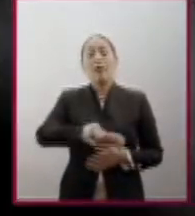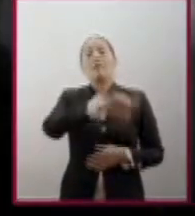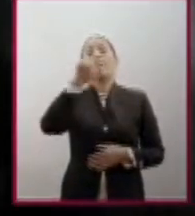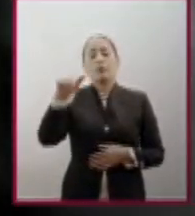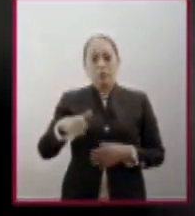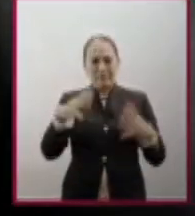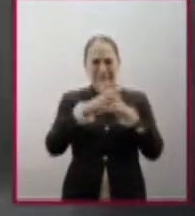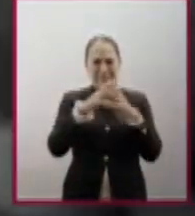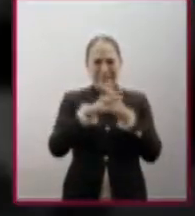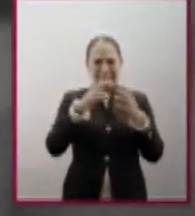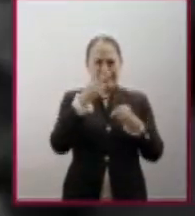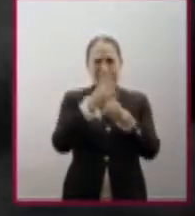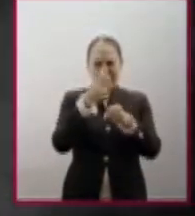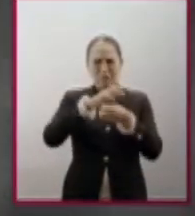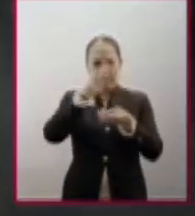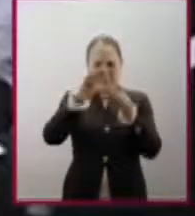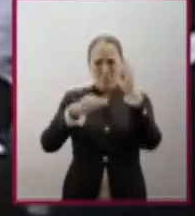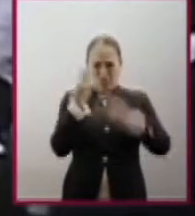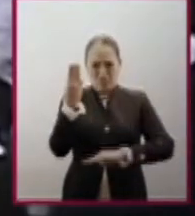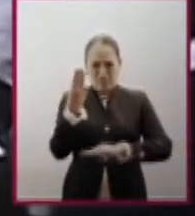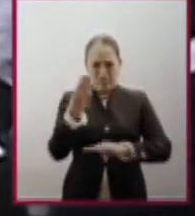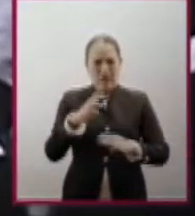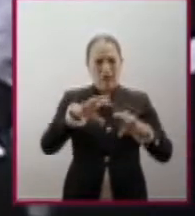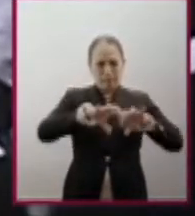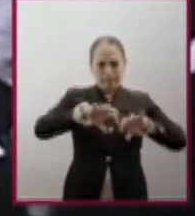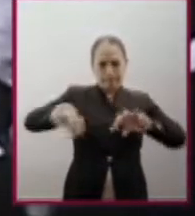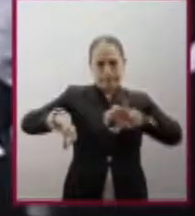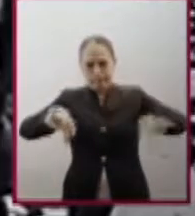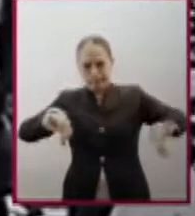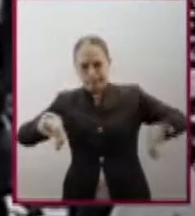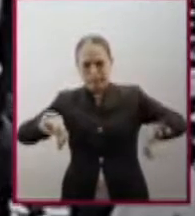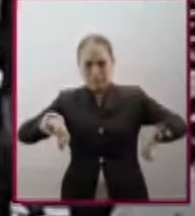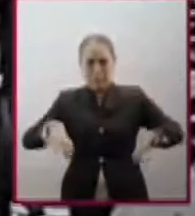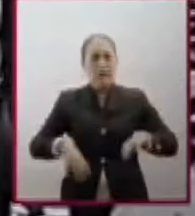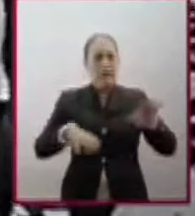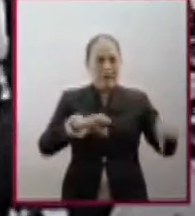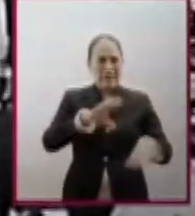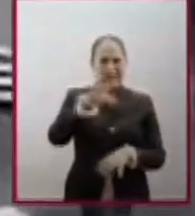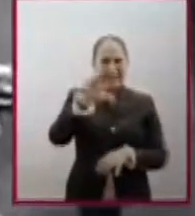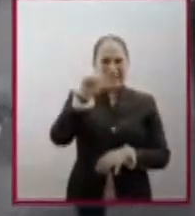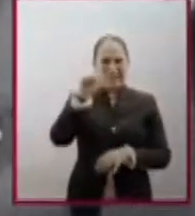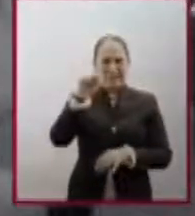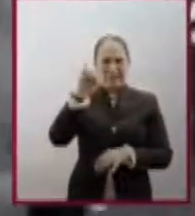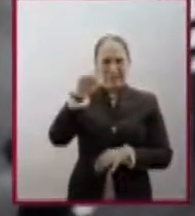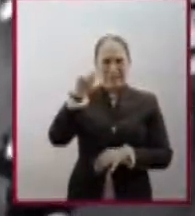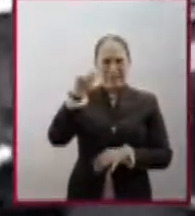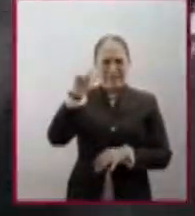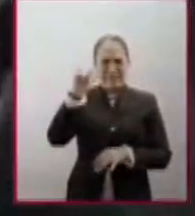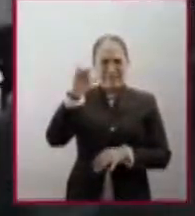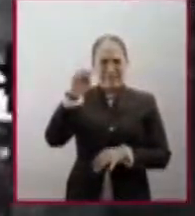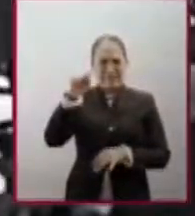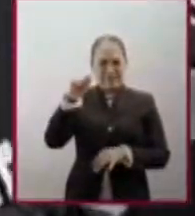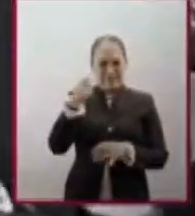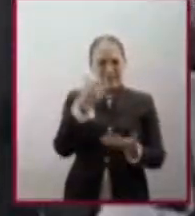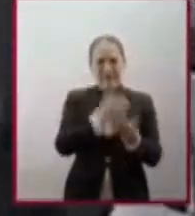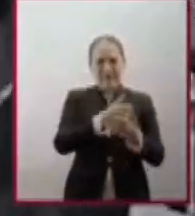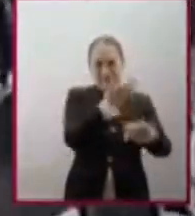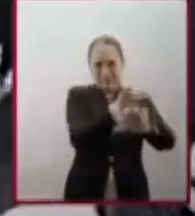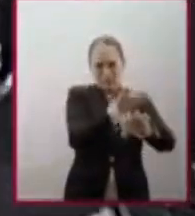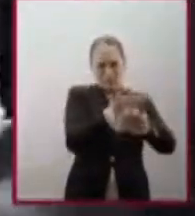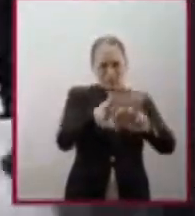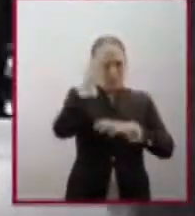Después del fin de la Segunda Guerra Mundial, el mundo se dividió en dos bloques de poder. El capitalista, encabezado por Estados Unidos, y el